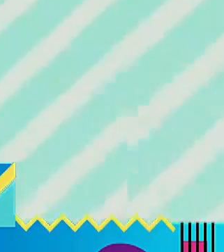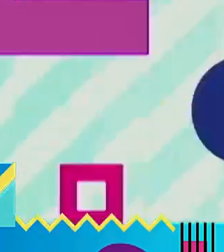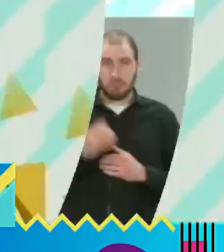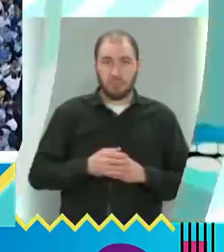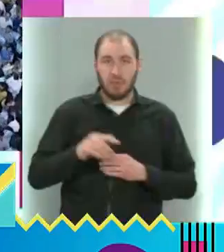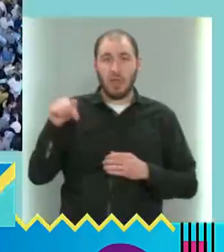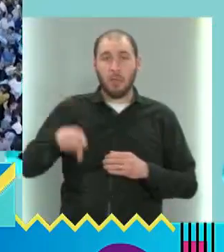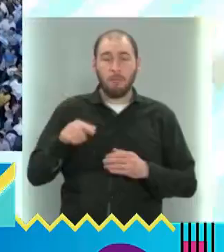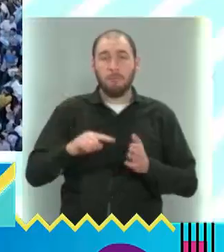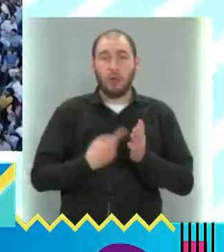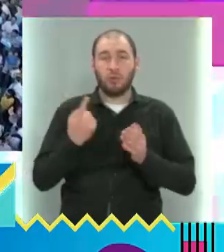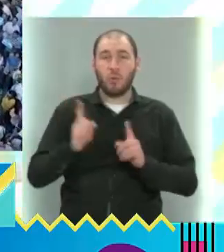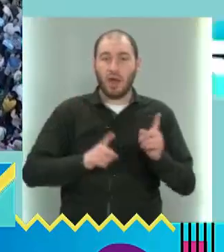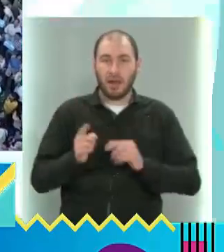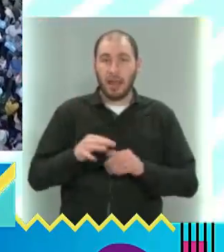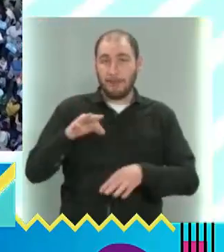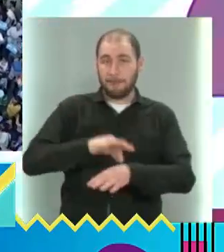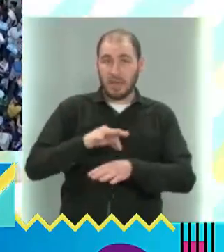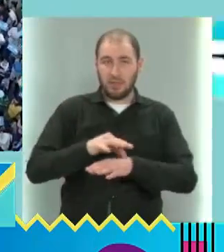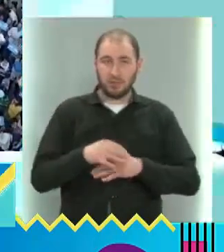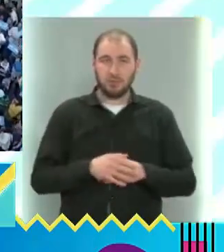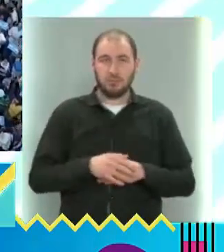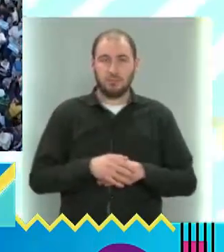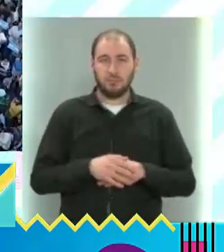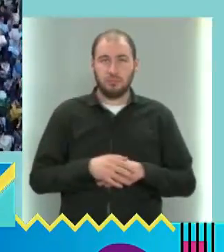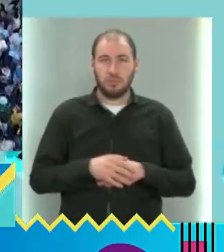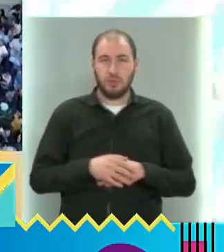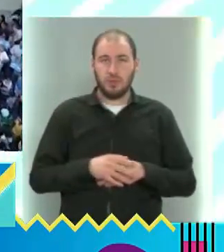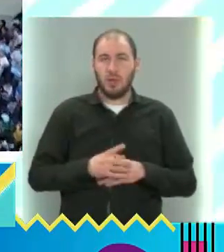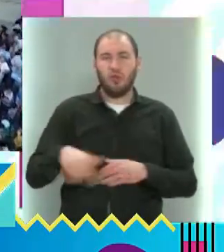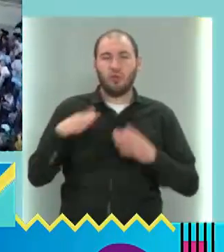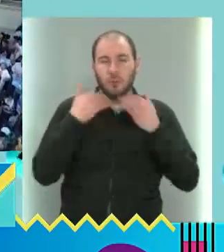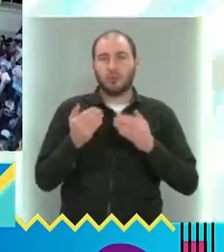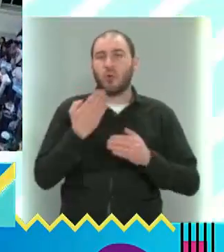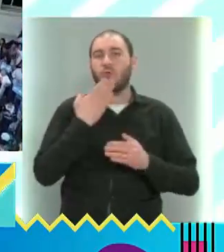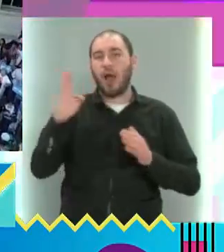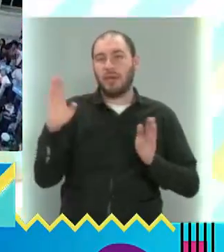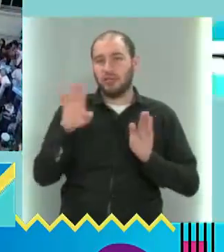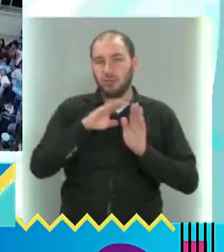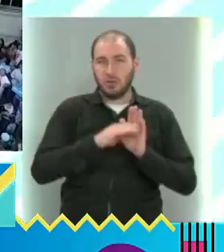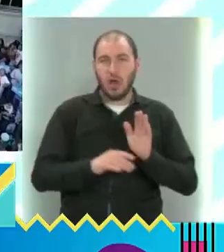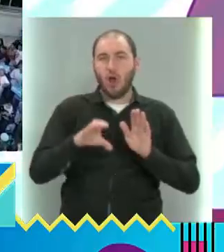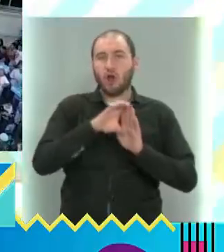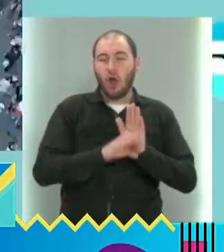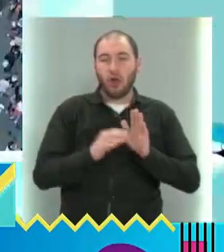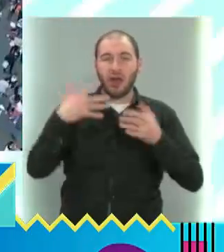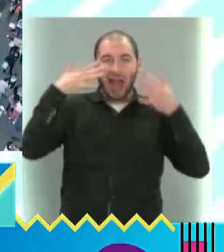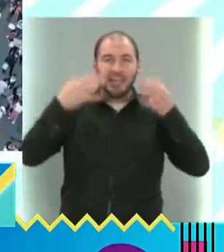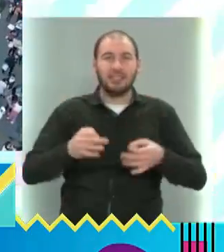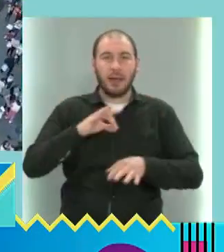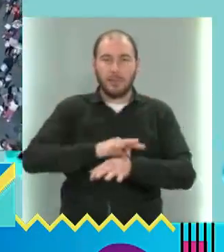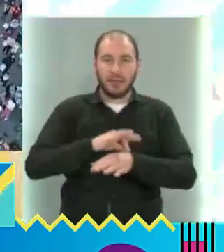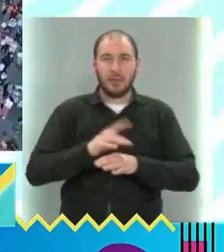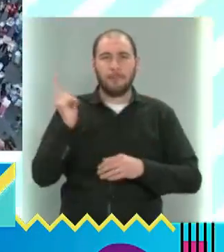el punto es que los médicos estamos, más allá del juramento hipocrático, los códigos de ética médica que